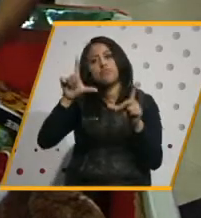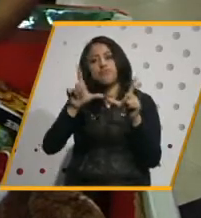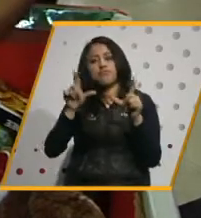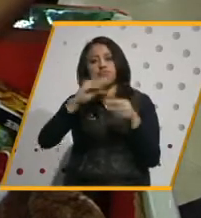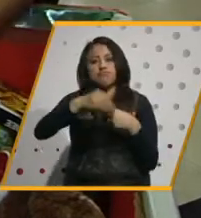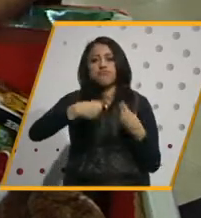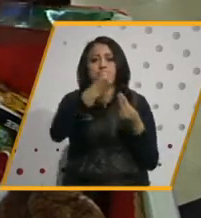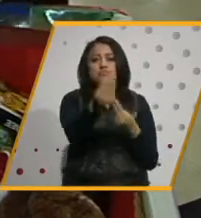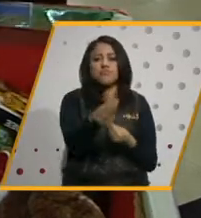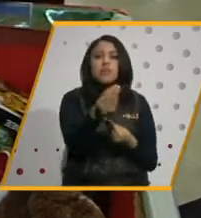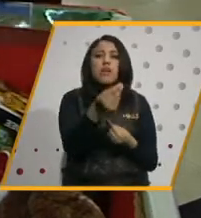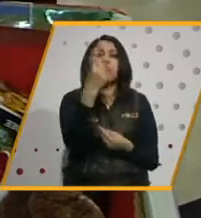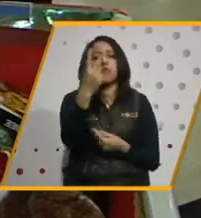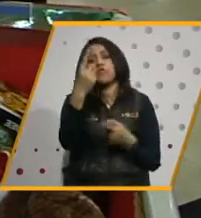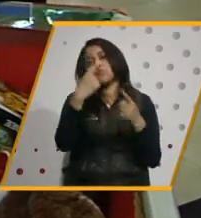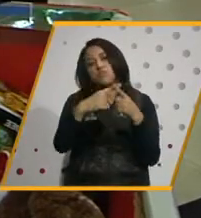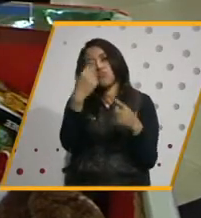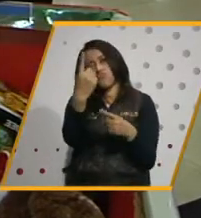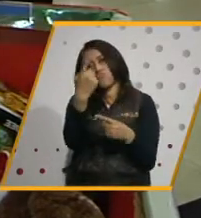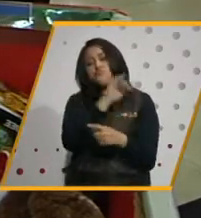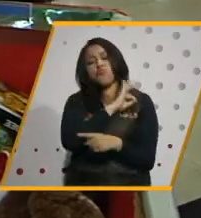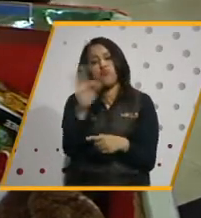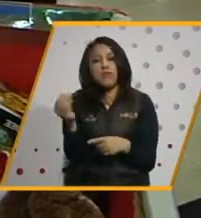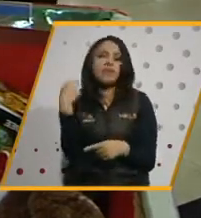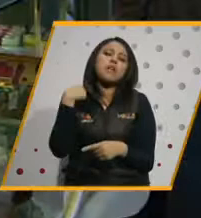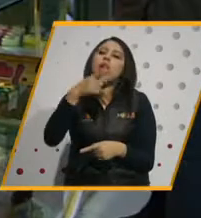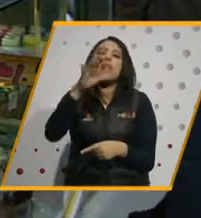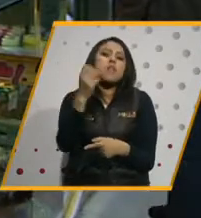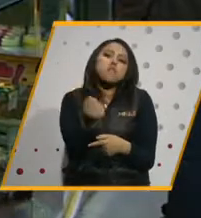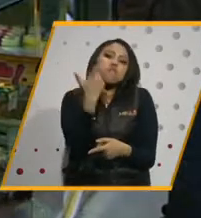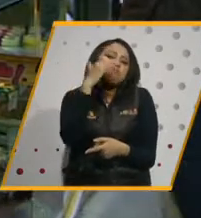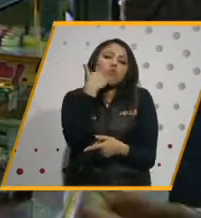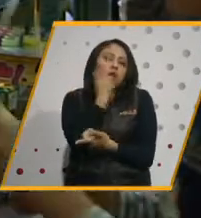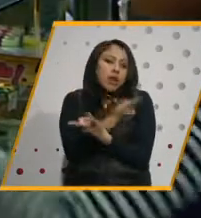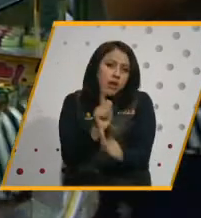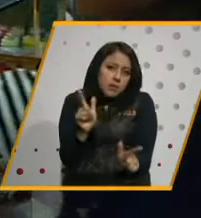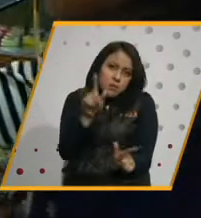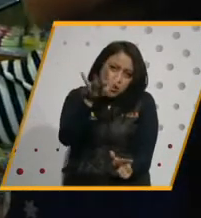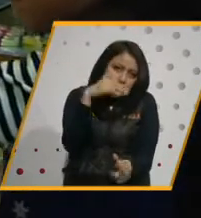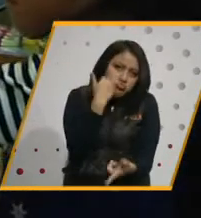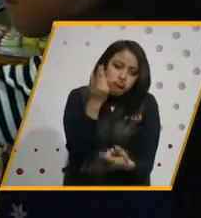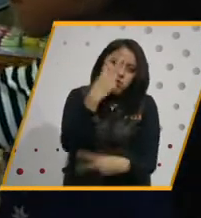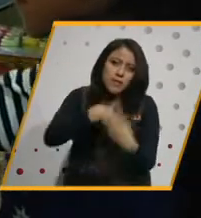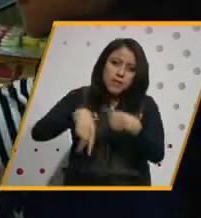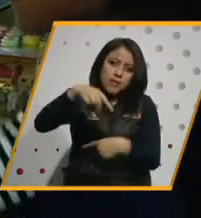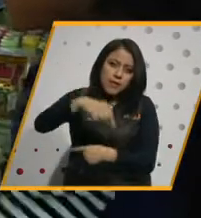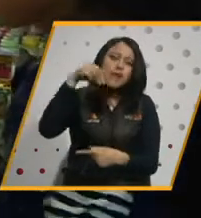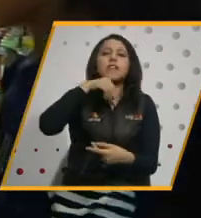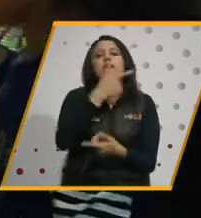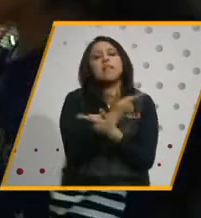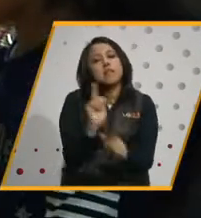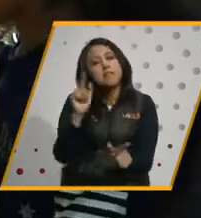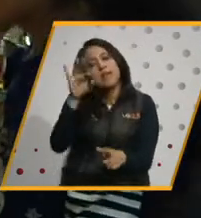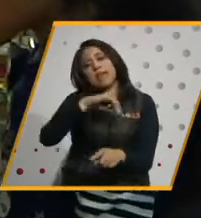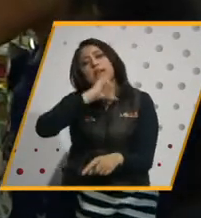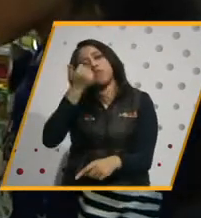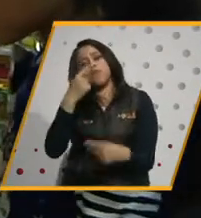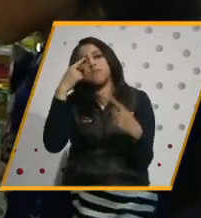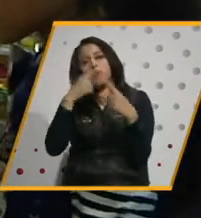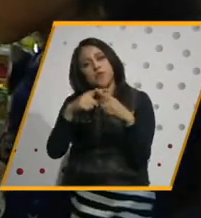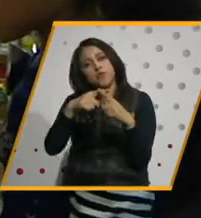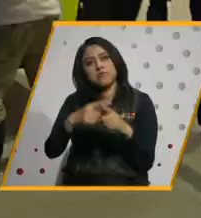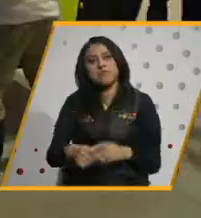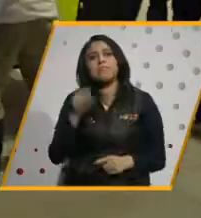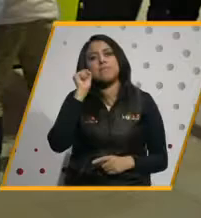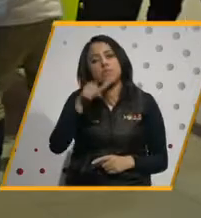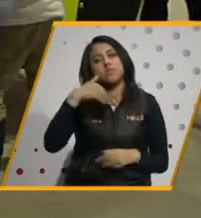este, que es igual al 2x1 en sus recargas. La gente viene, recarga lo que guste recargar y nosotros en automático le damos el doble de saldo